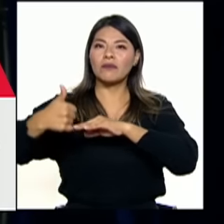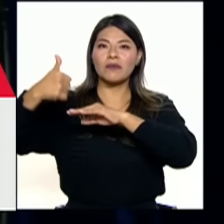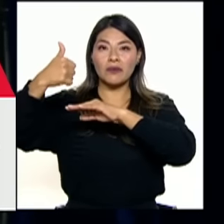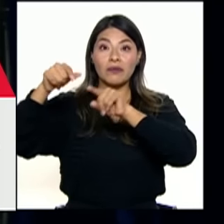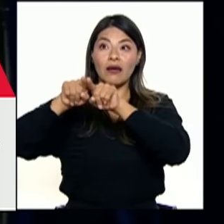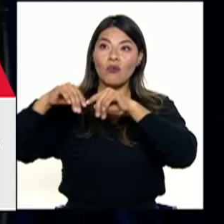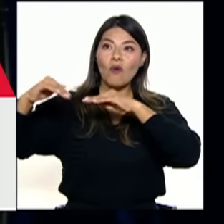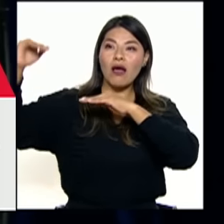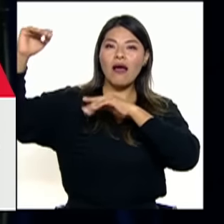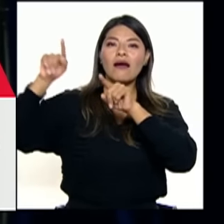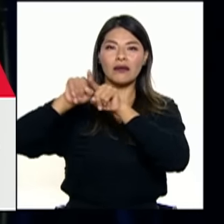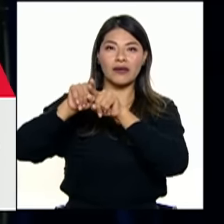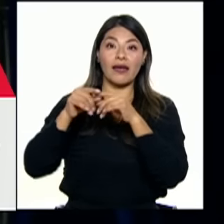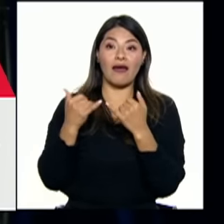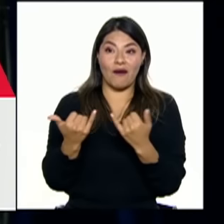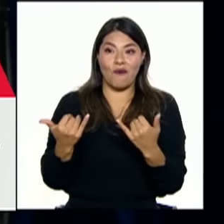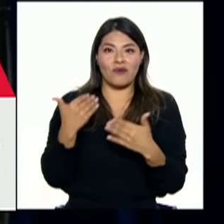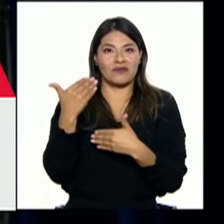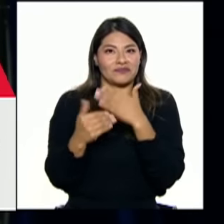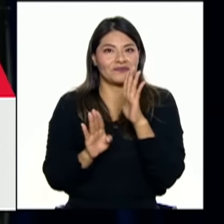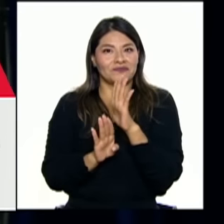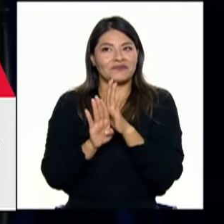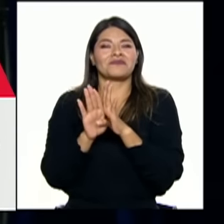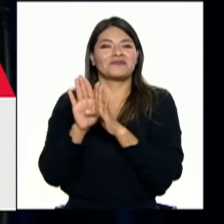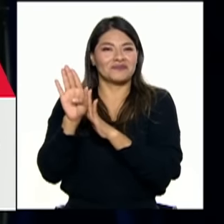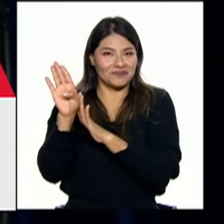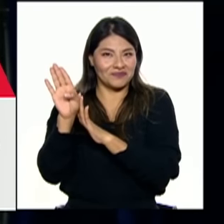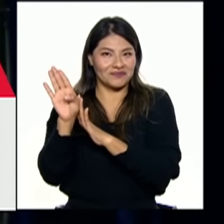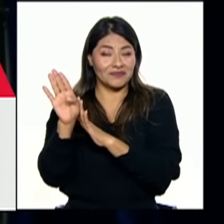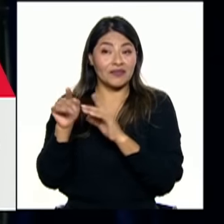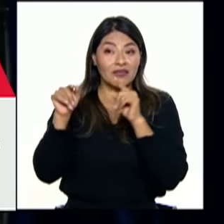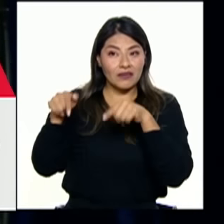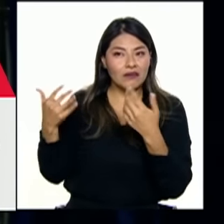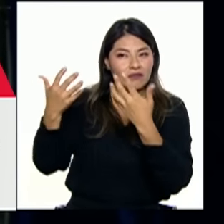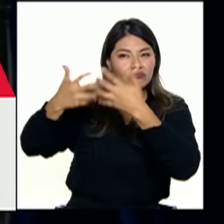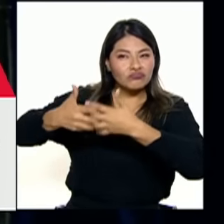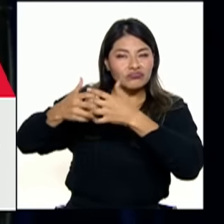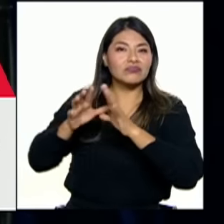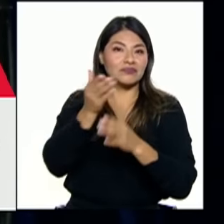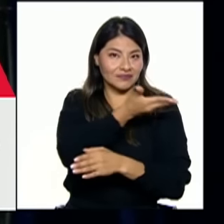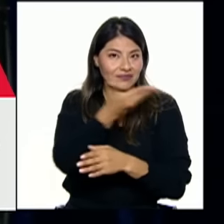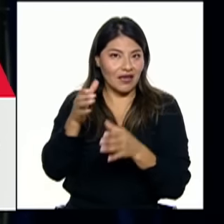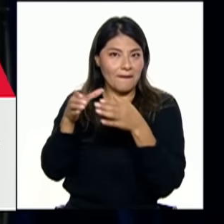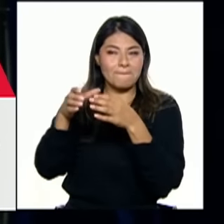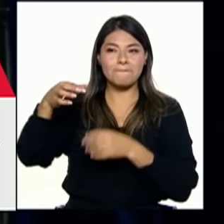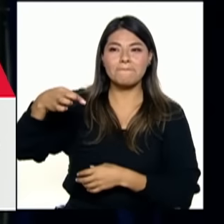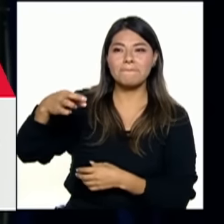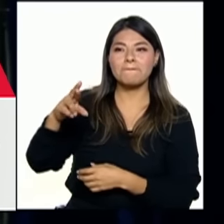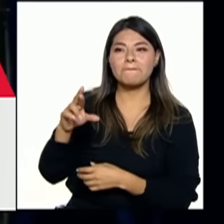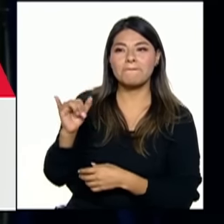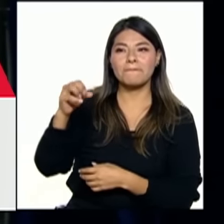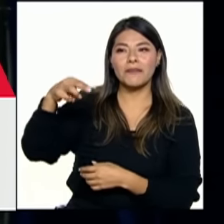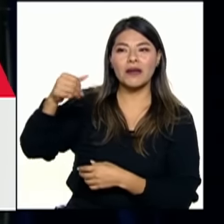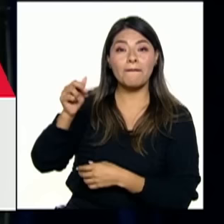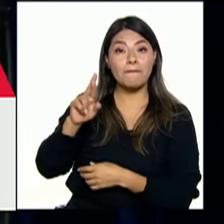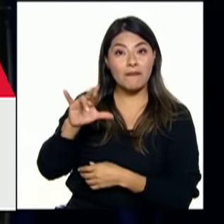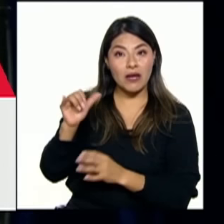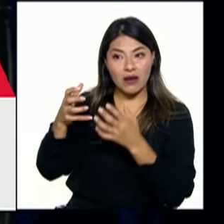nivel nacional. Además, la industria primaria crecerá, como ya lo mencionó el ministro de la